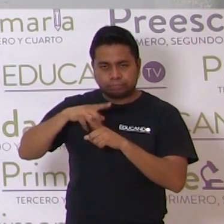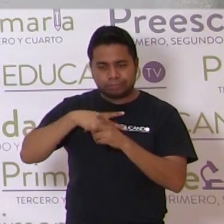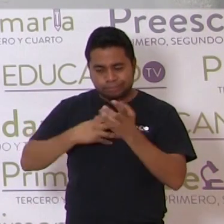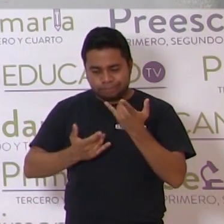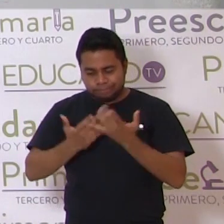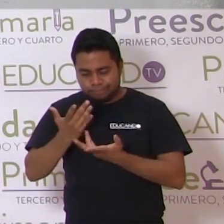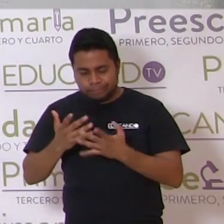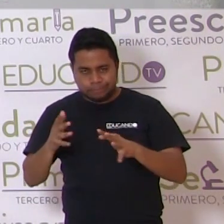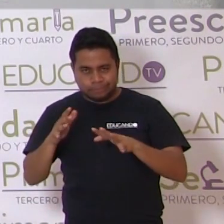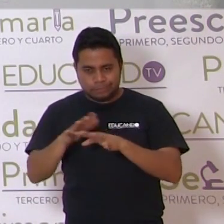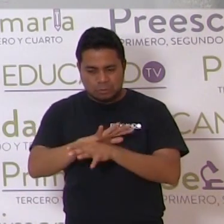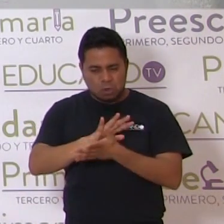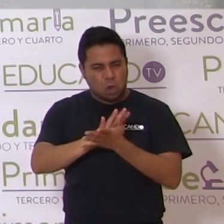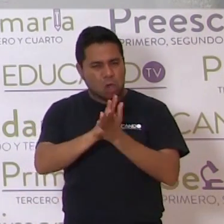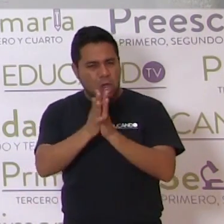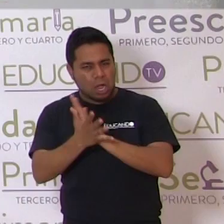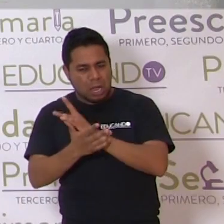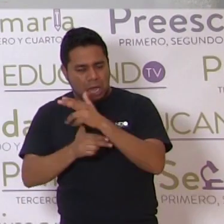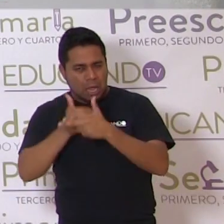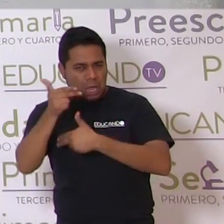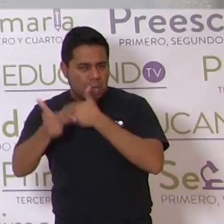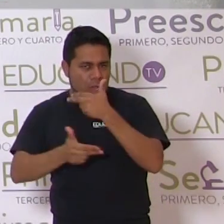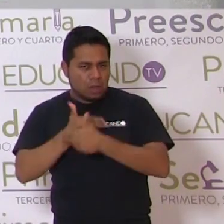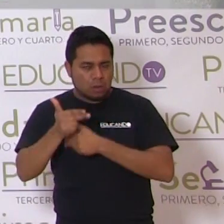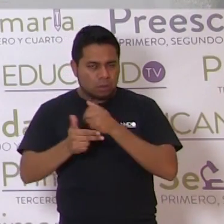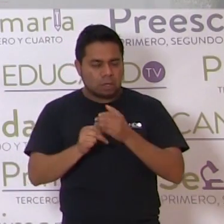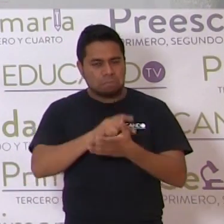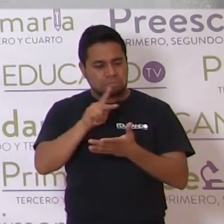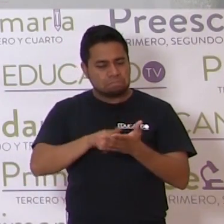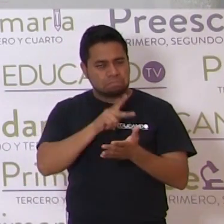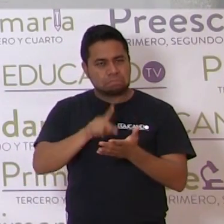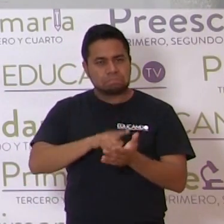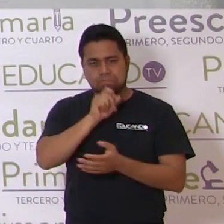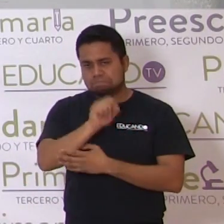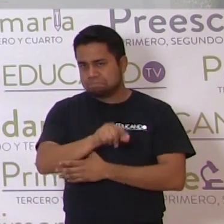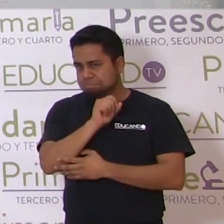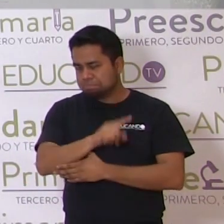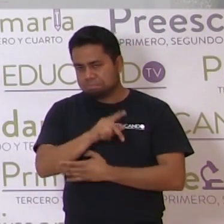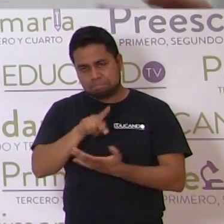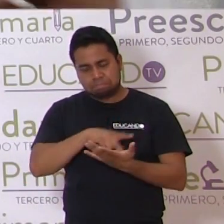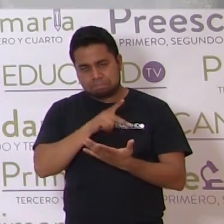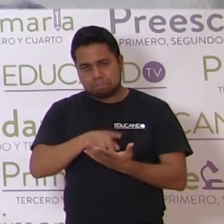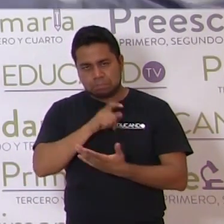los cambios de estado y repetir el procedimiento varias veces.